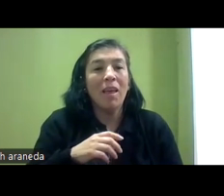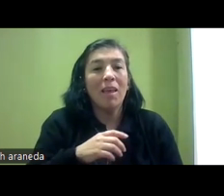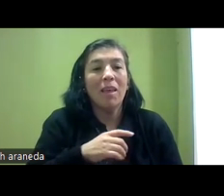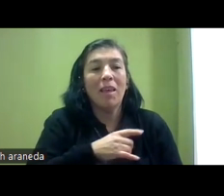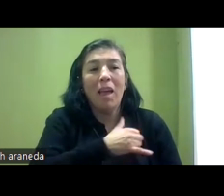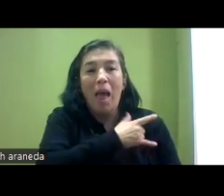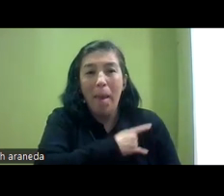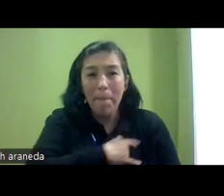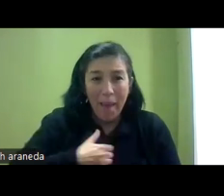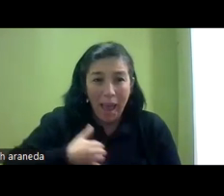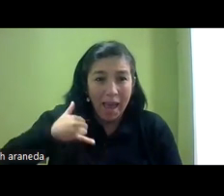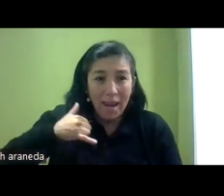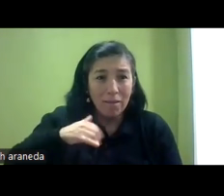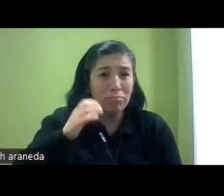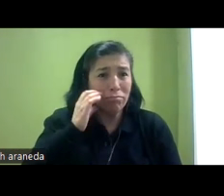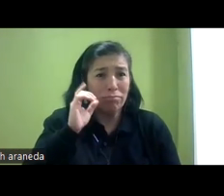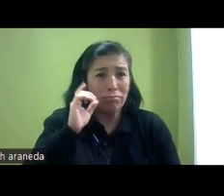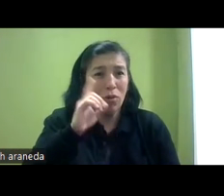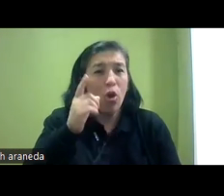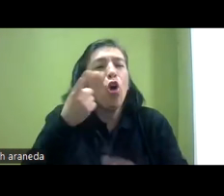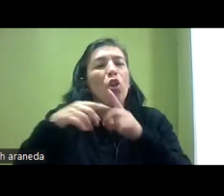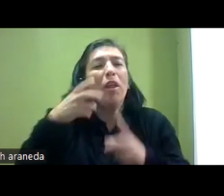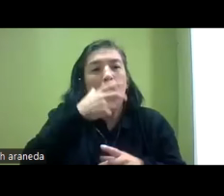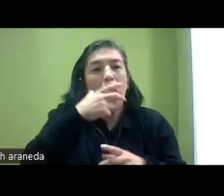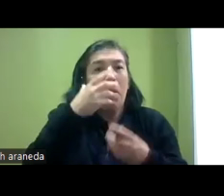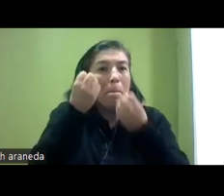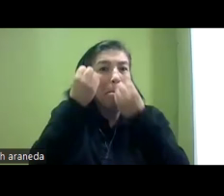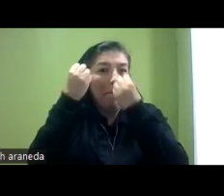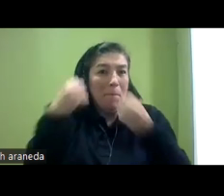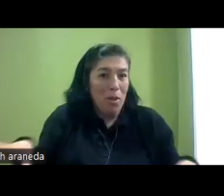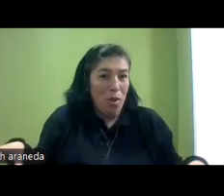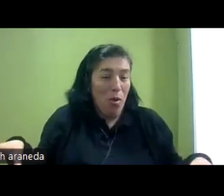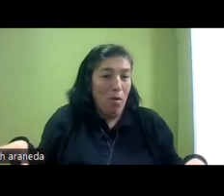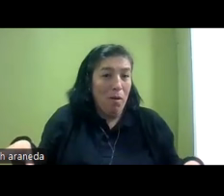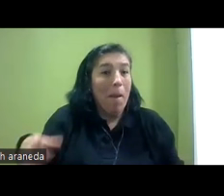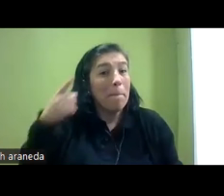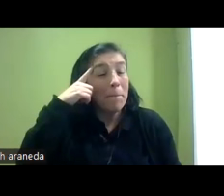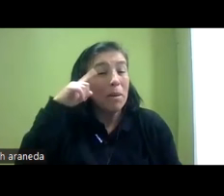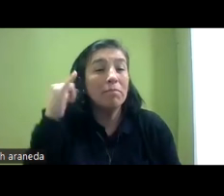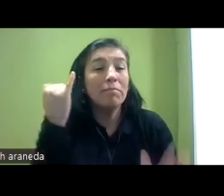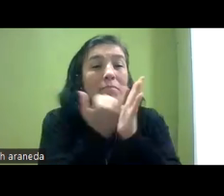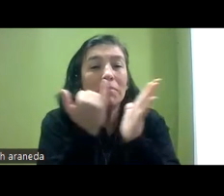perdido. Eh, pero en términos identitarios sí